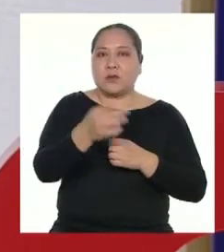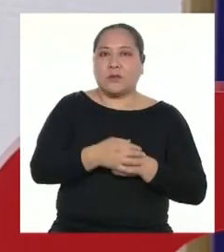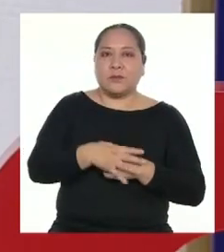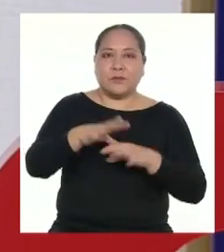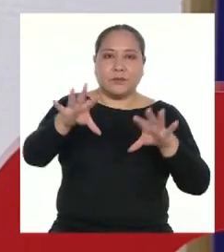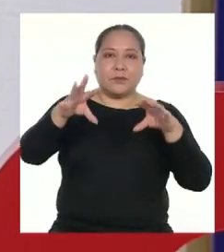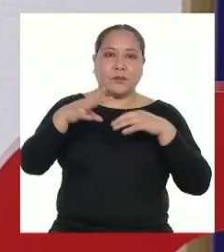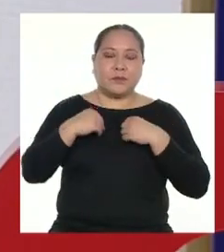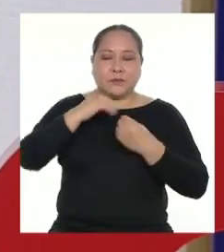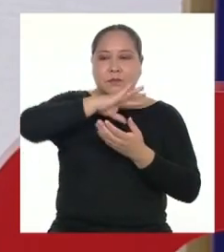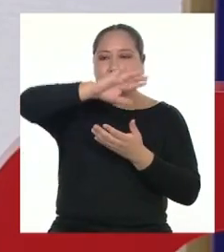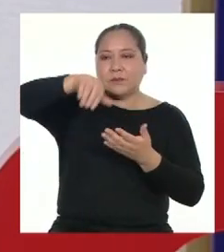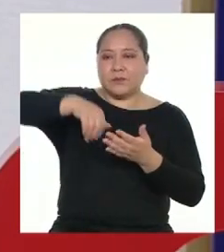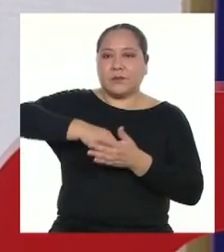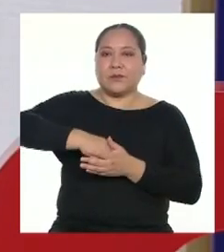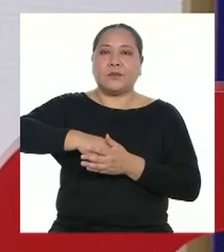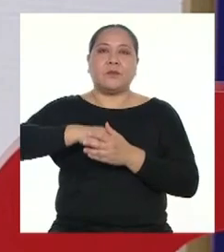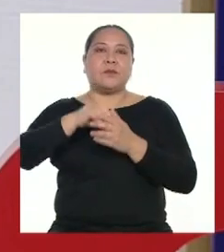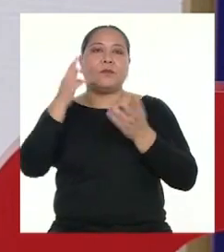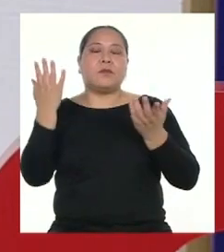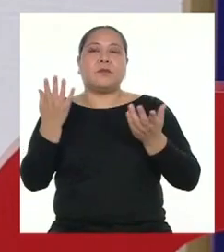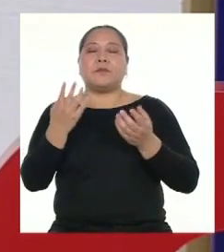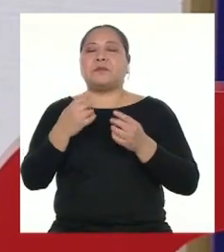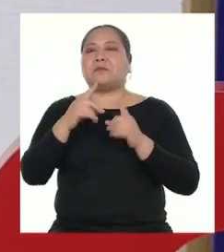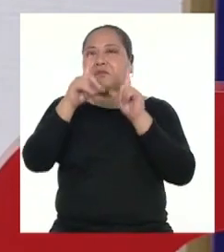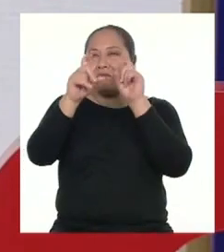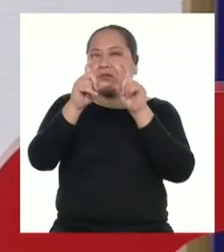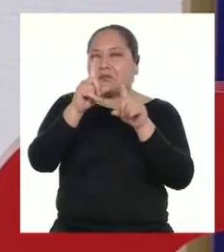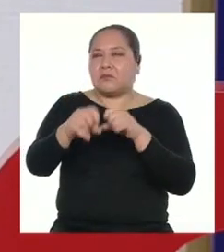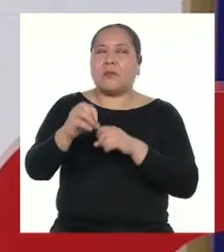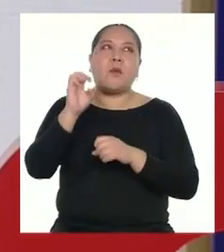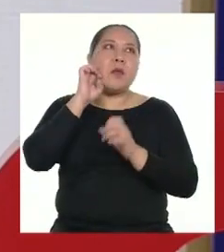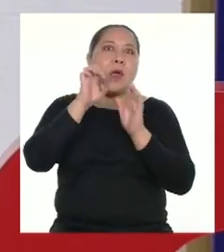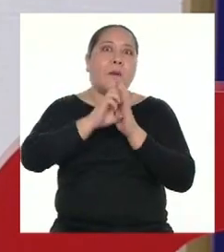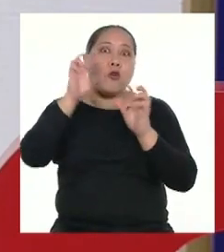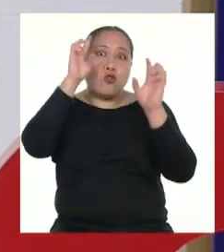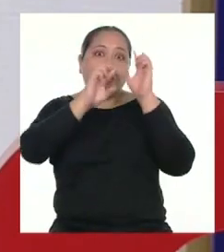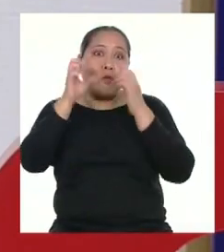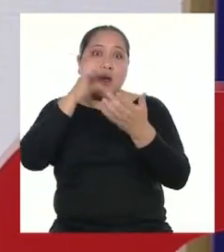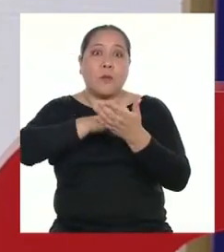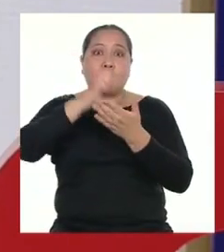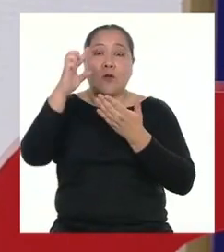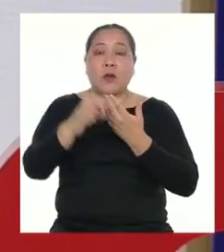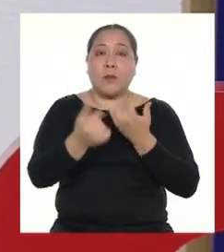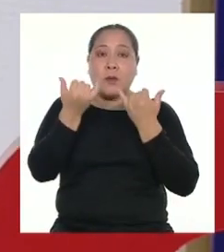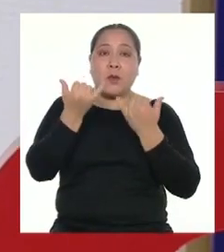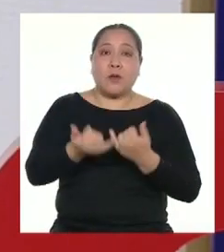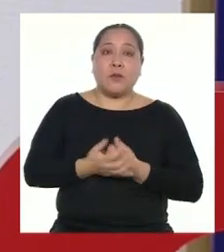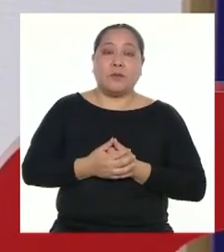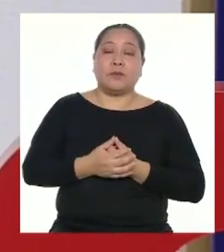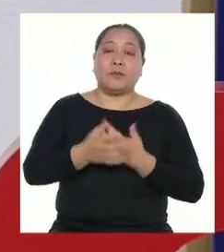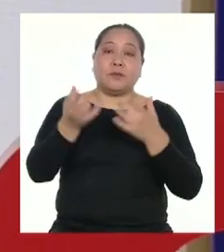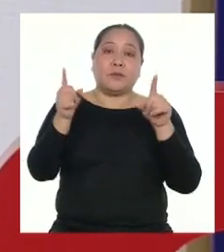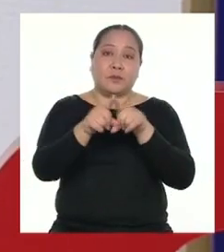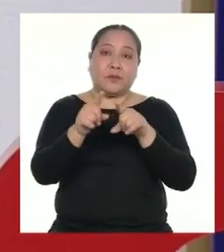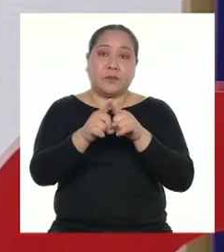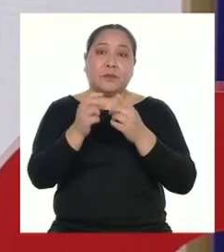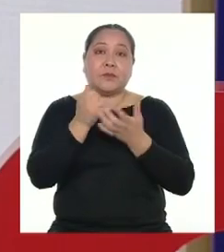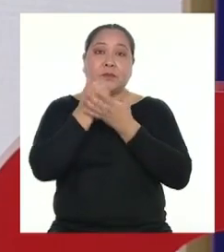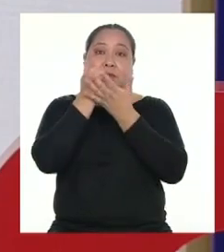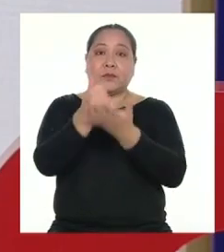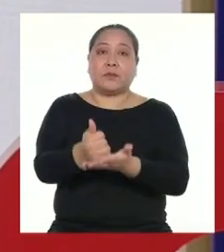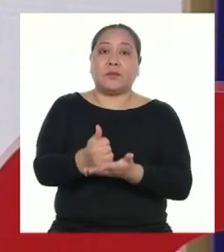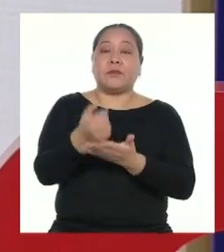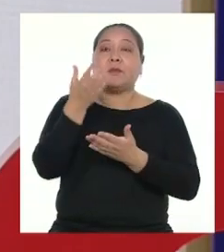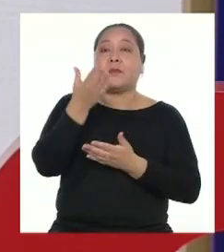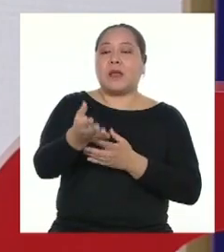sus consultas, opiniones o sugerencias, como dudas sobre el programa del día de hoy. También será útil para saber cómo les fue